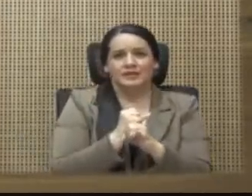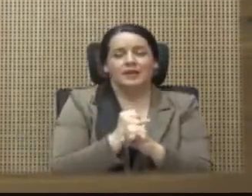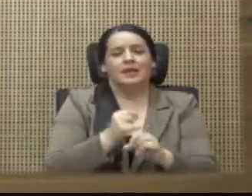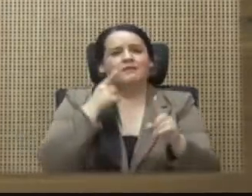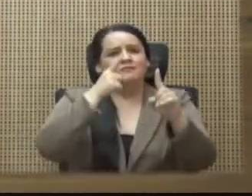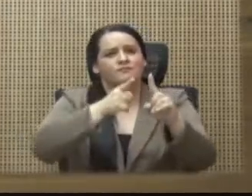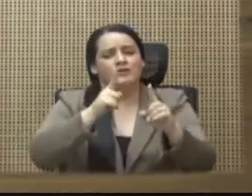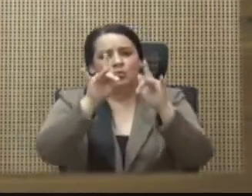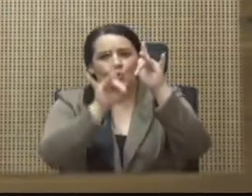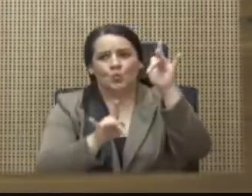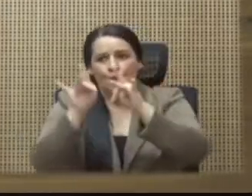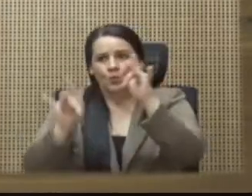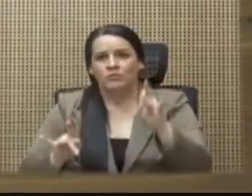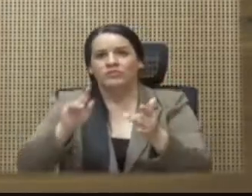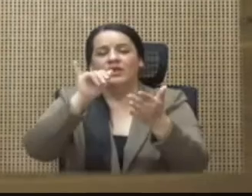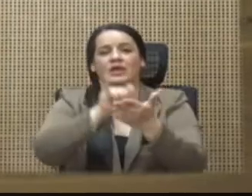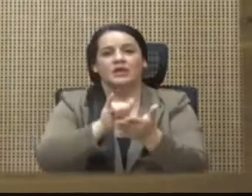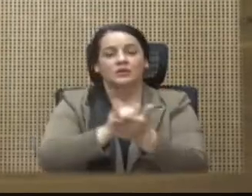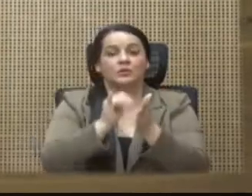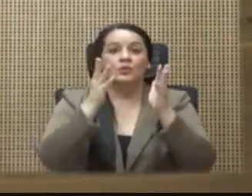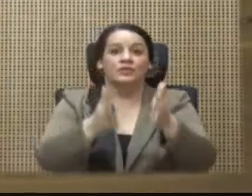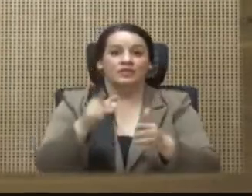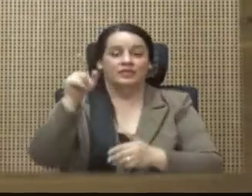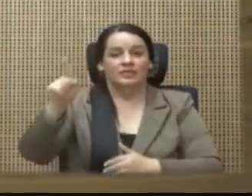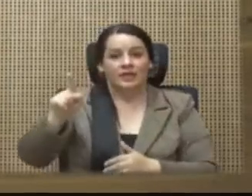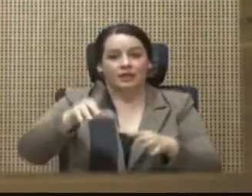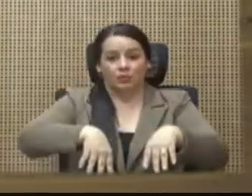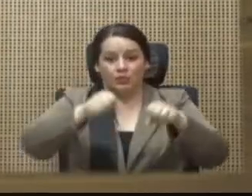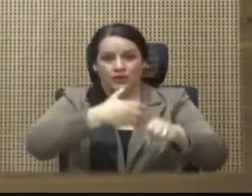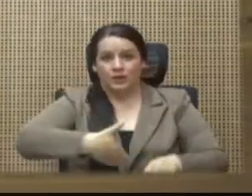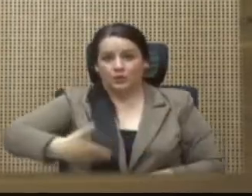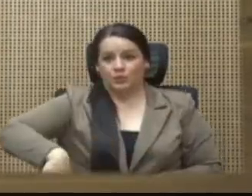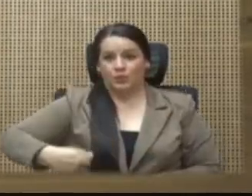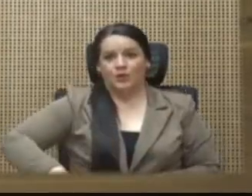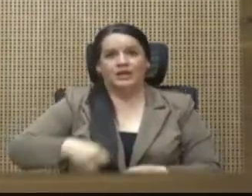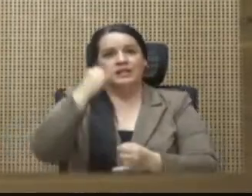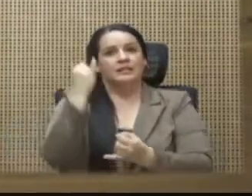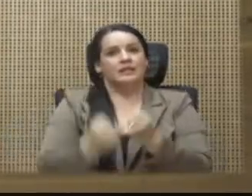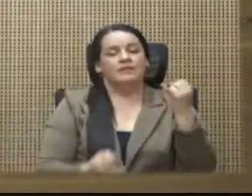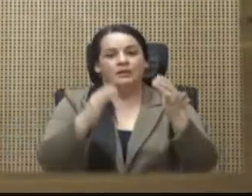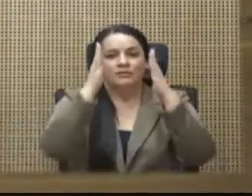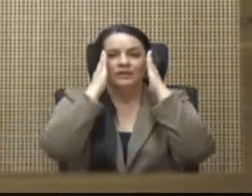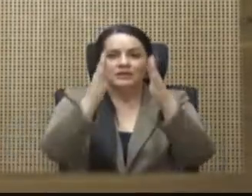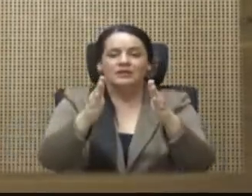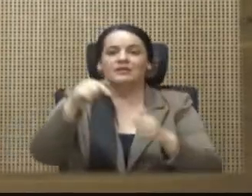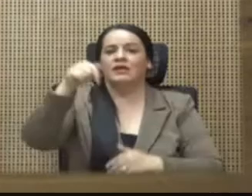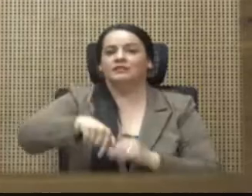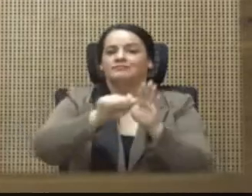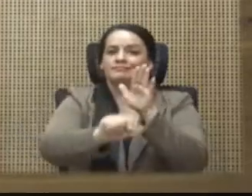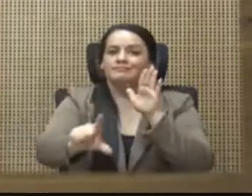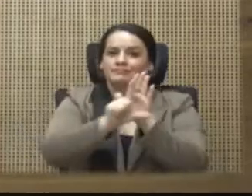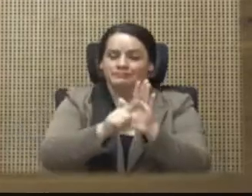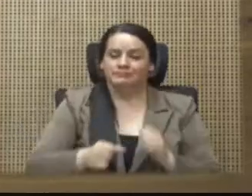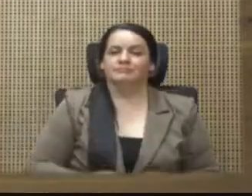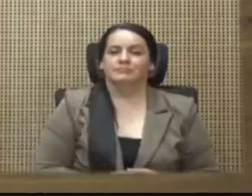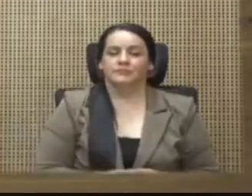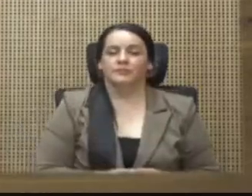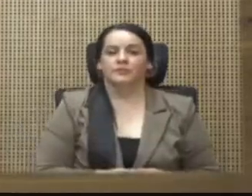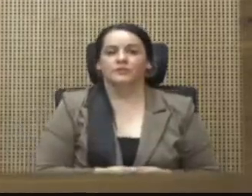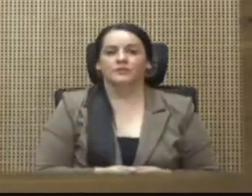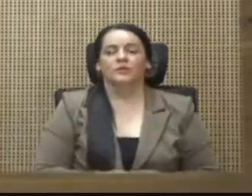el Ejecutivo los terminamos atendiendo acá en la Asamblea Legislativa. Nunca